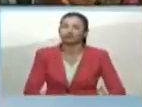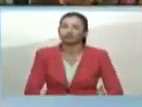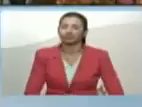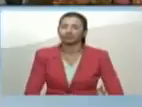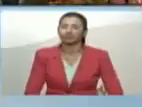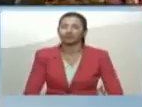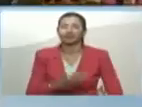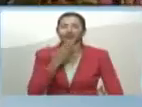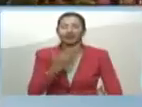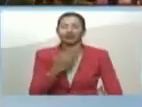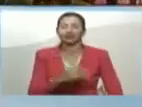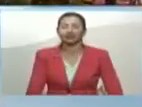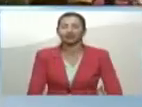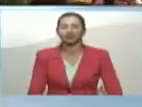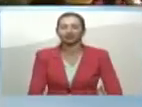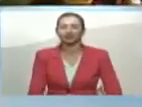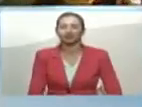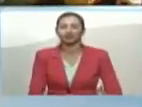Gracias.